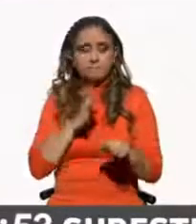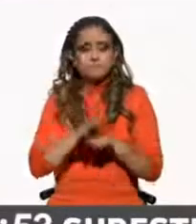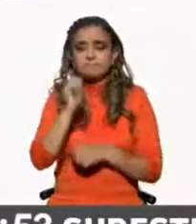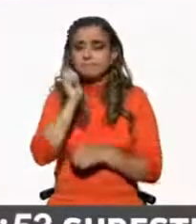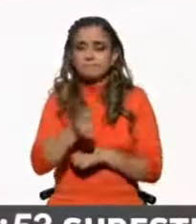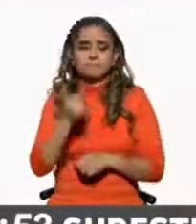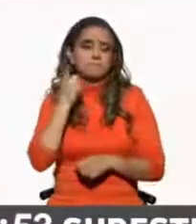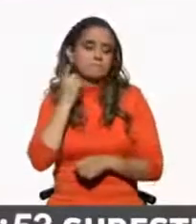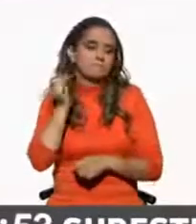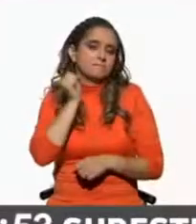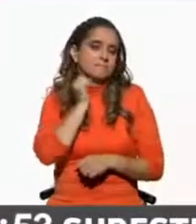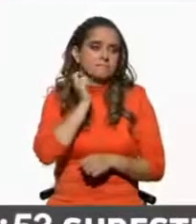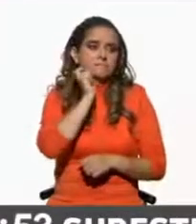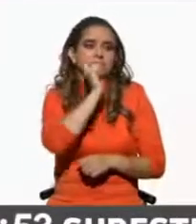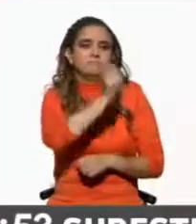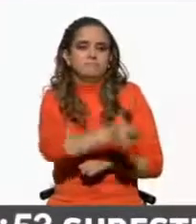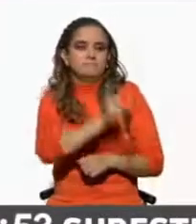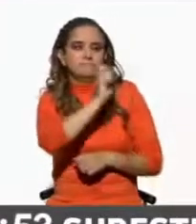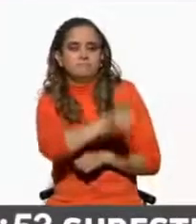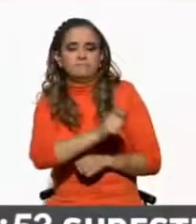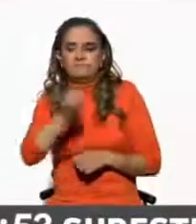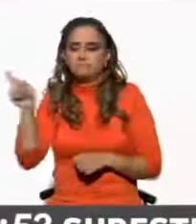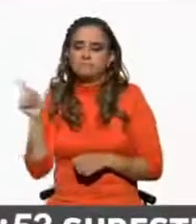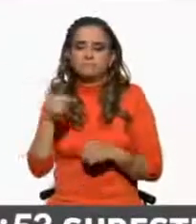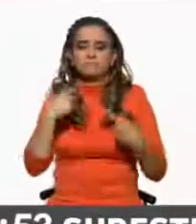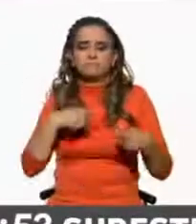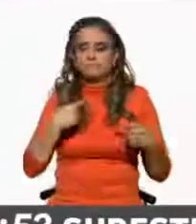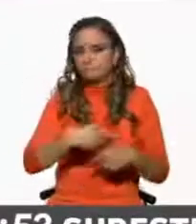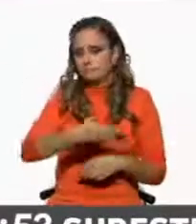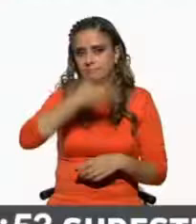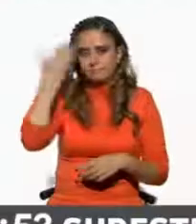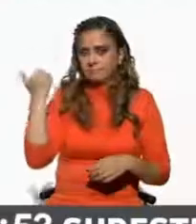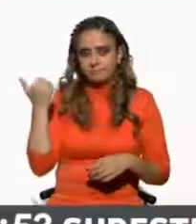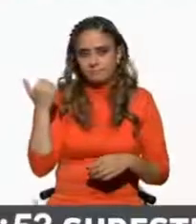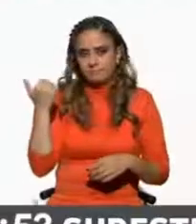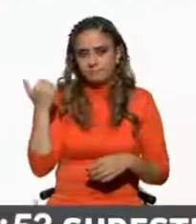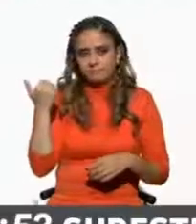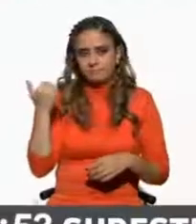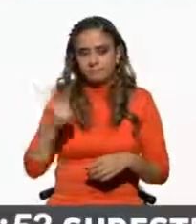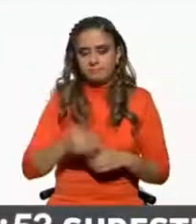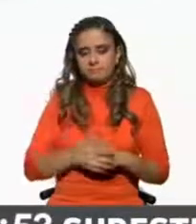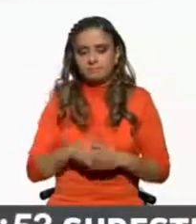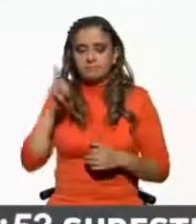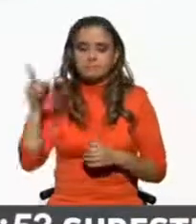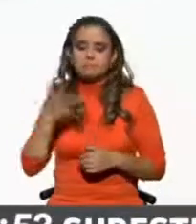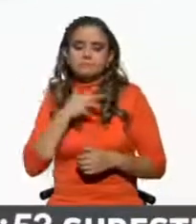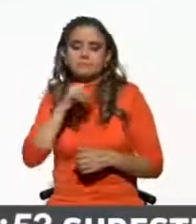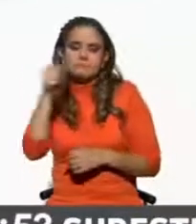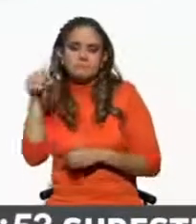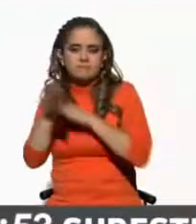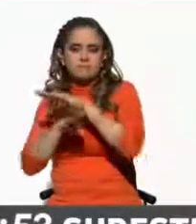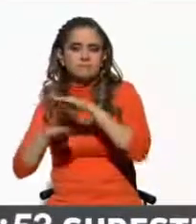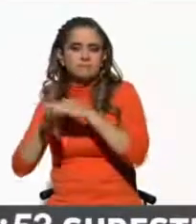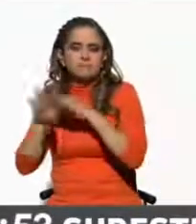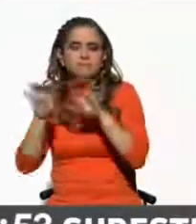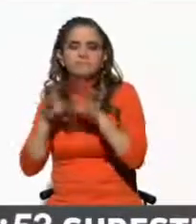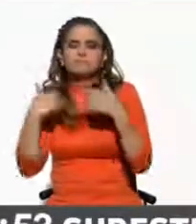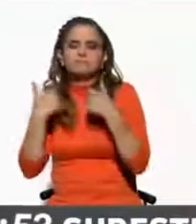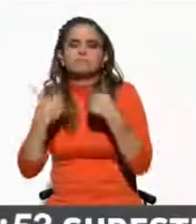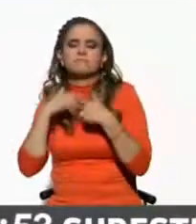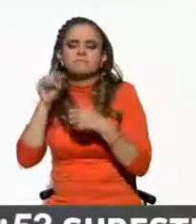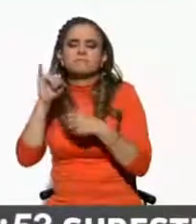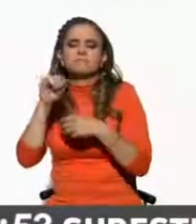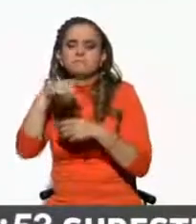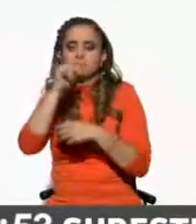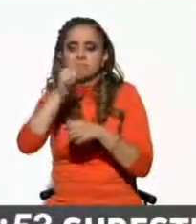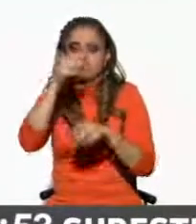entender algunas de estas discusiones, y entonces está más informado de lo que entiende, o tiene más información de la que puede entender.